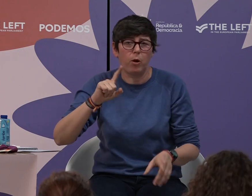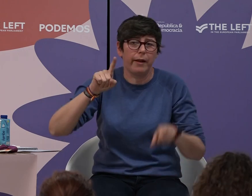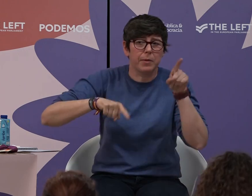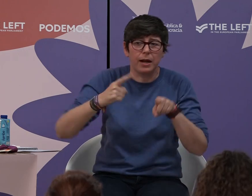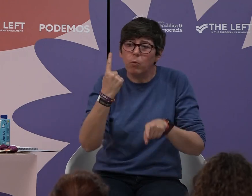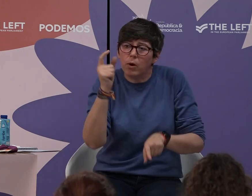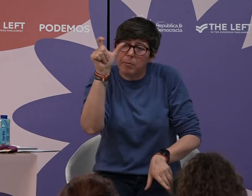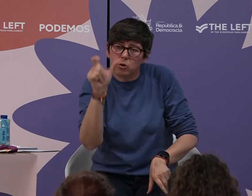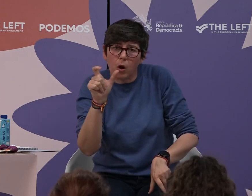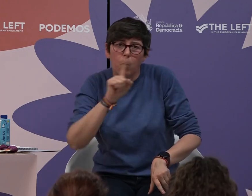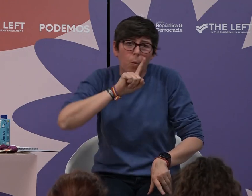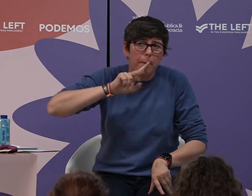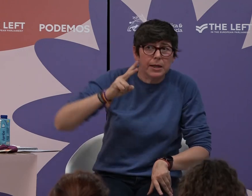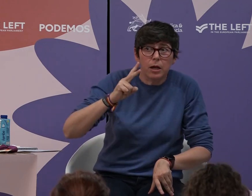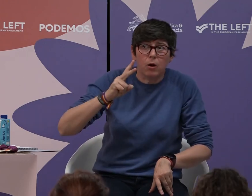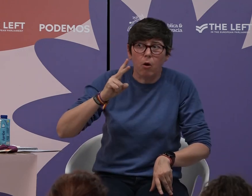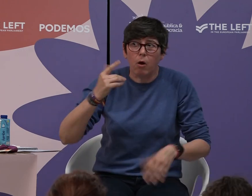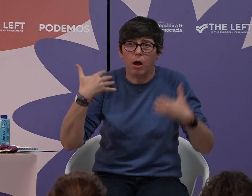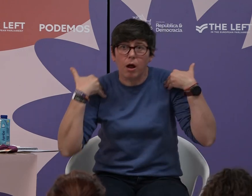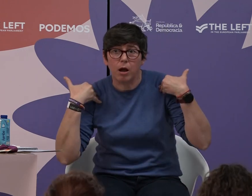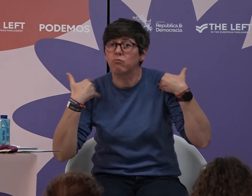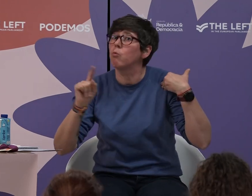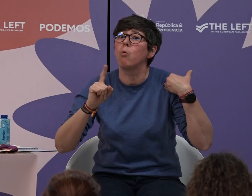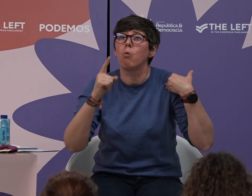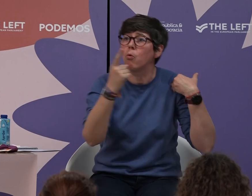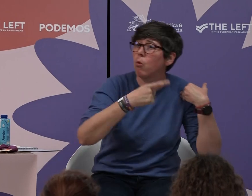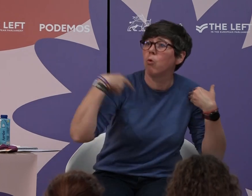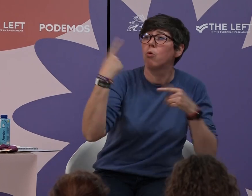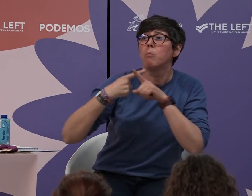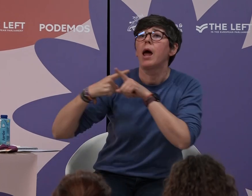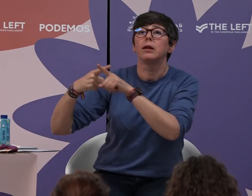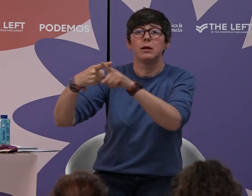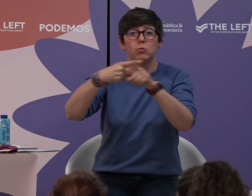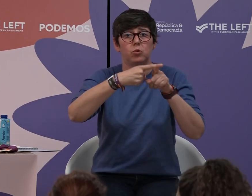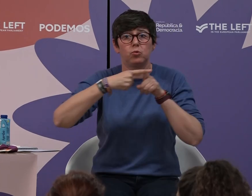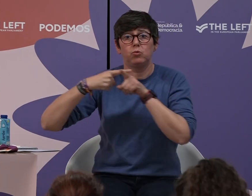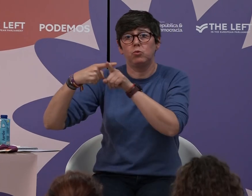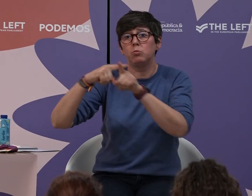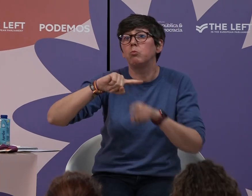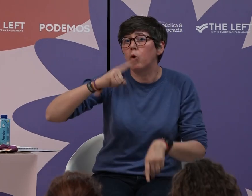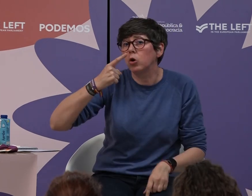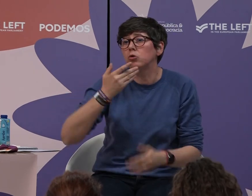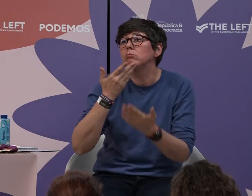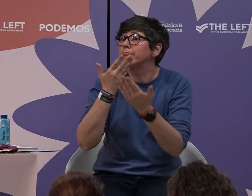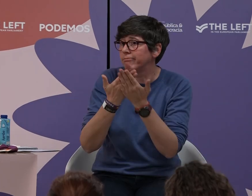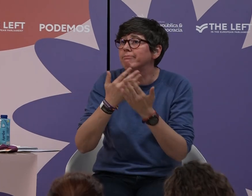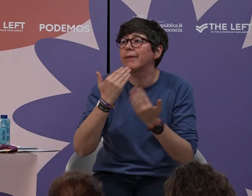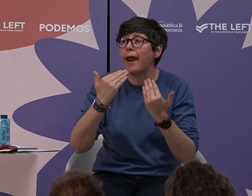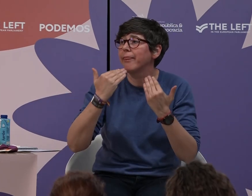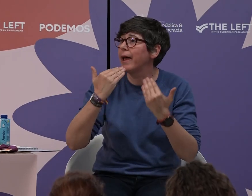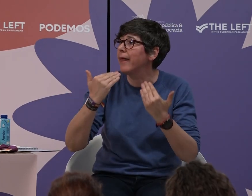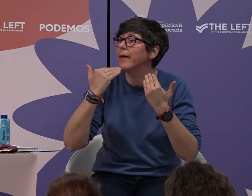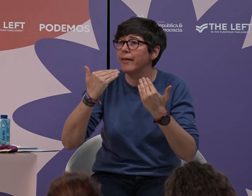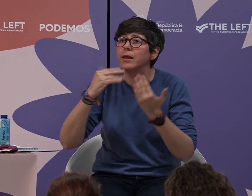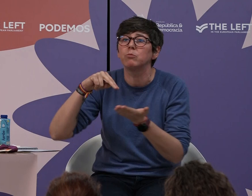de liderazgos colectivos Esto no se trata de una persona con nombre y apellidos sino que esto es de forma